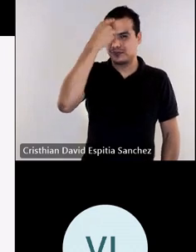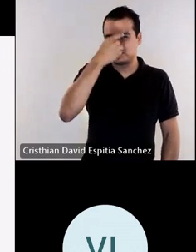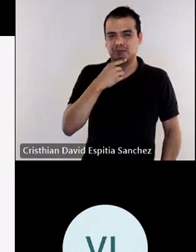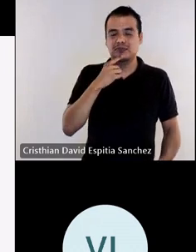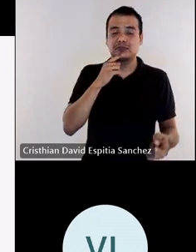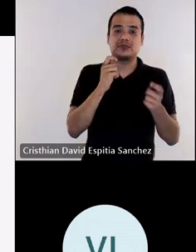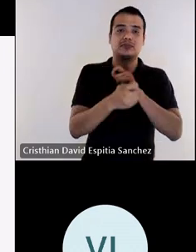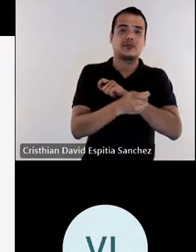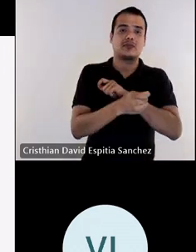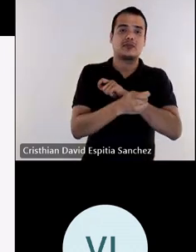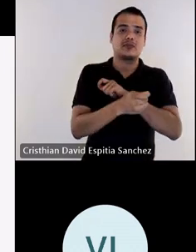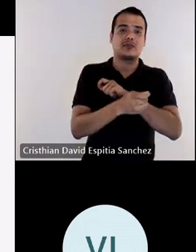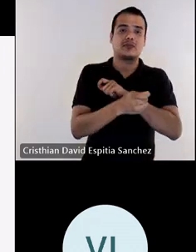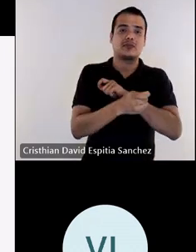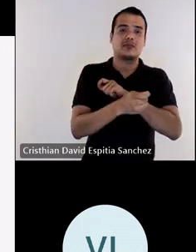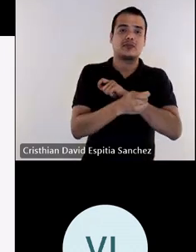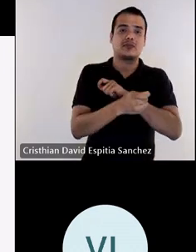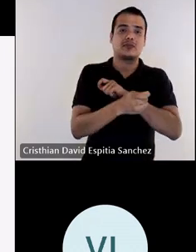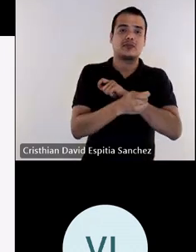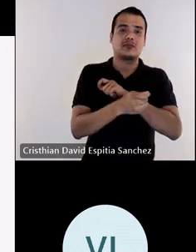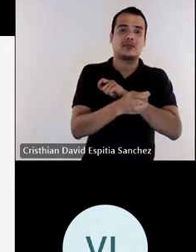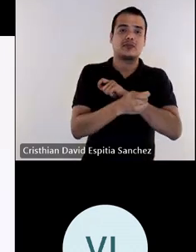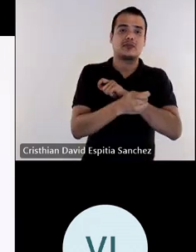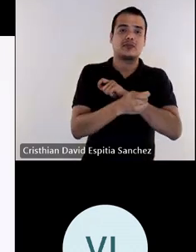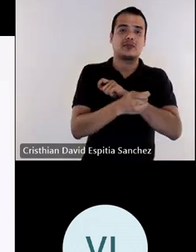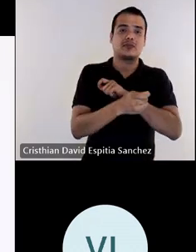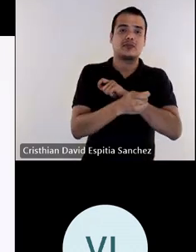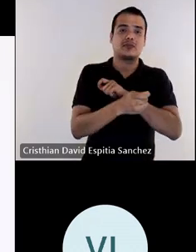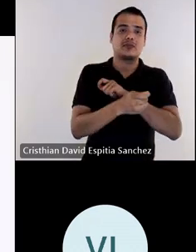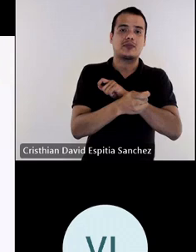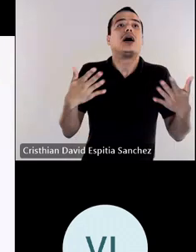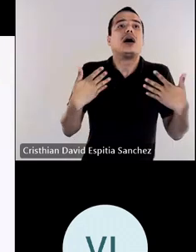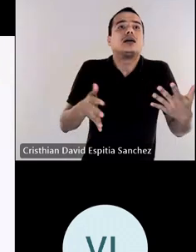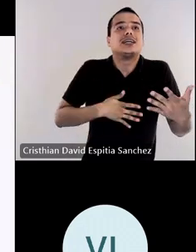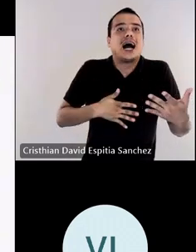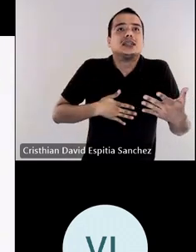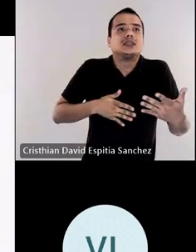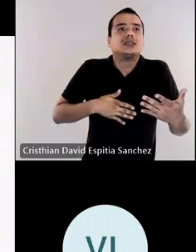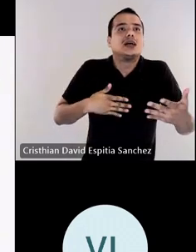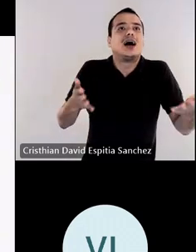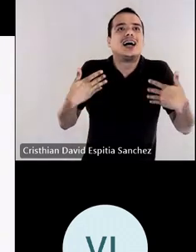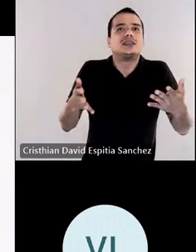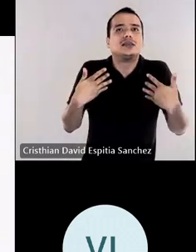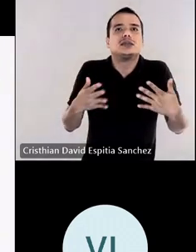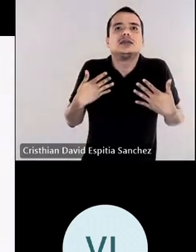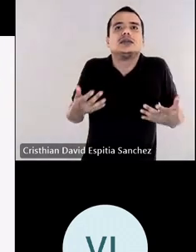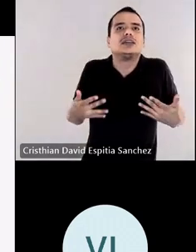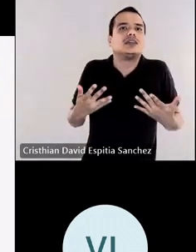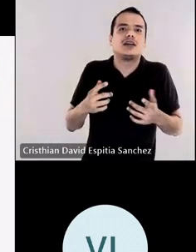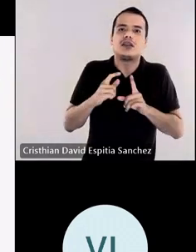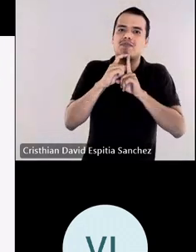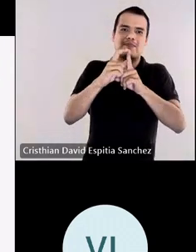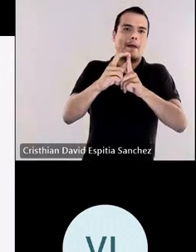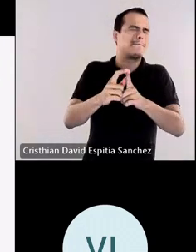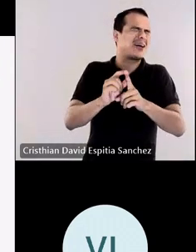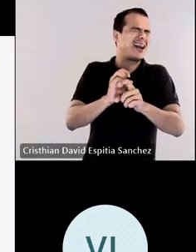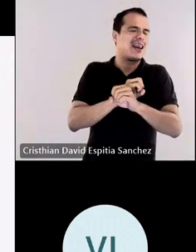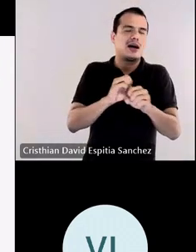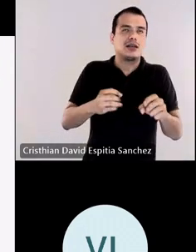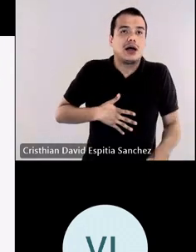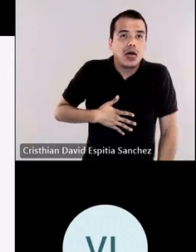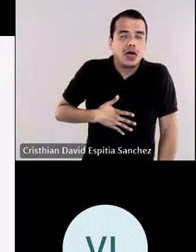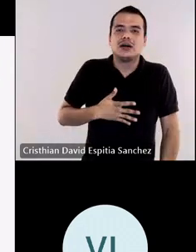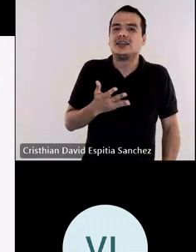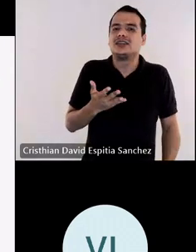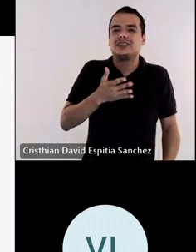moradita y quizás no se empiece a hacer esta seña de que me estoy ahogando. De pronto no pueda ni siquiera pronunciar palabras ni toser porque